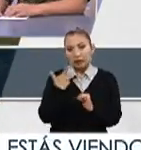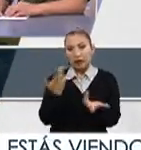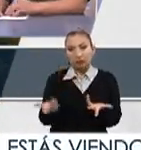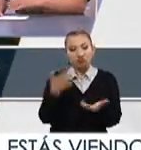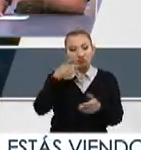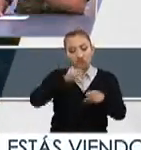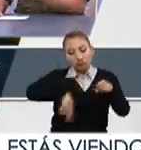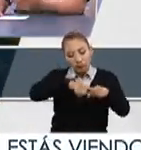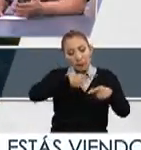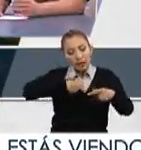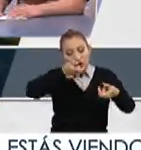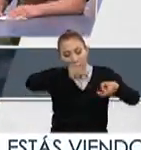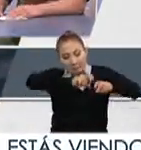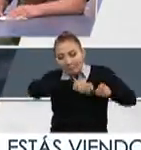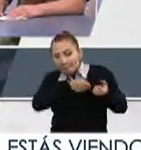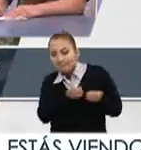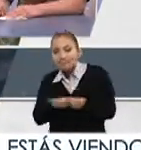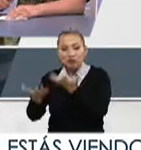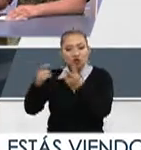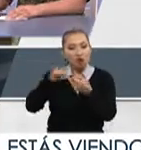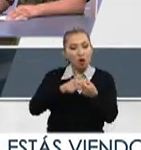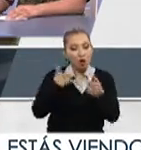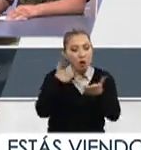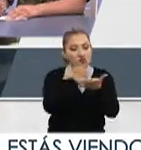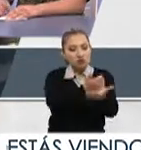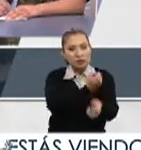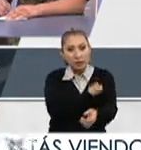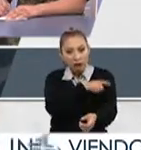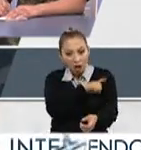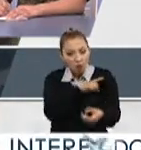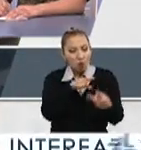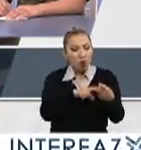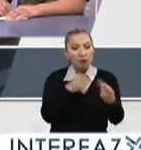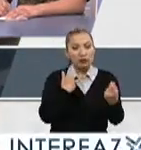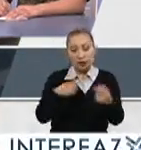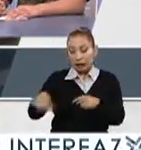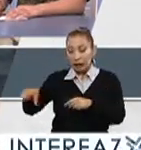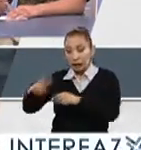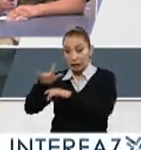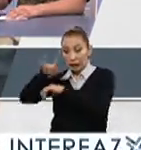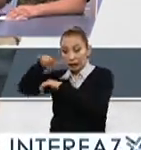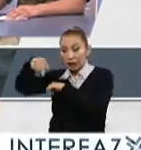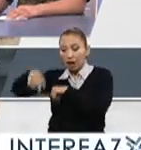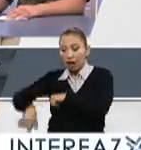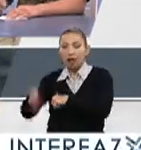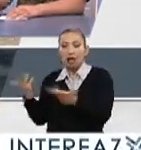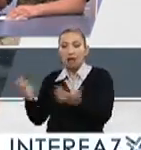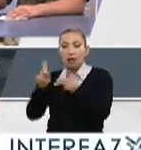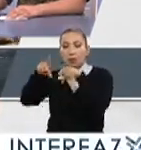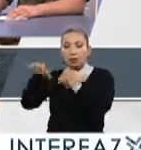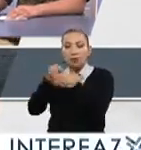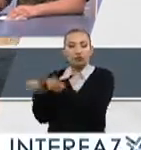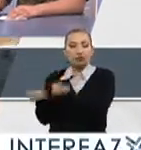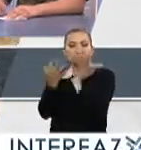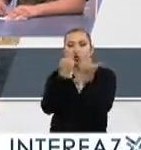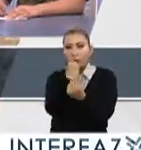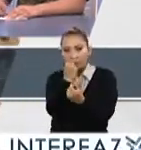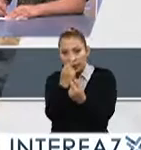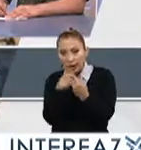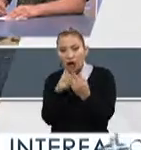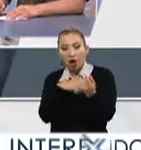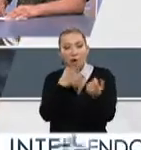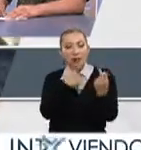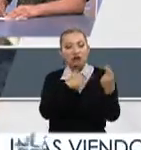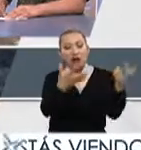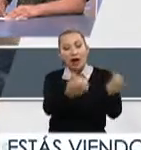las evacuaciones, de dar atención médica, y el componente aéreo, que es el que establece puentes, ¿no?